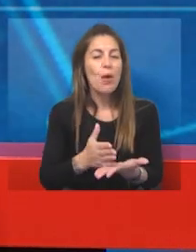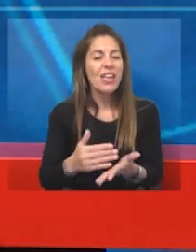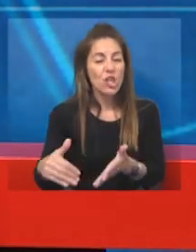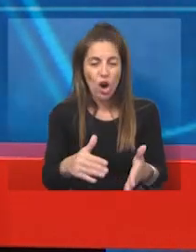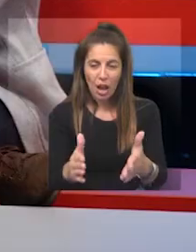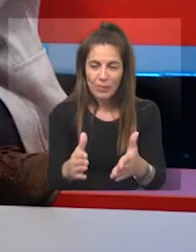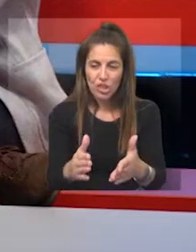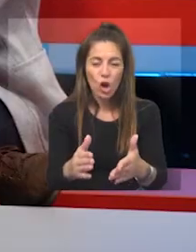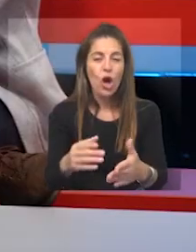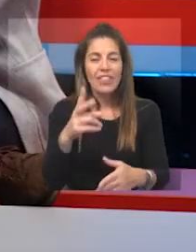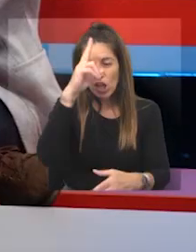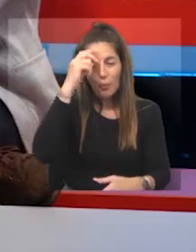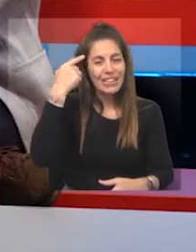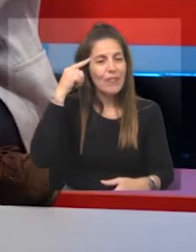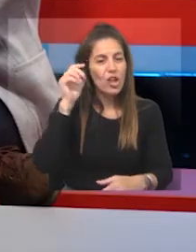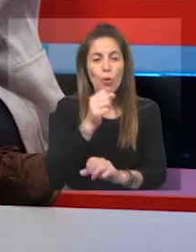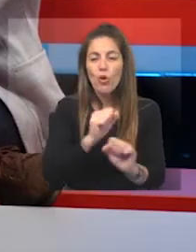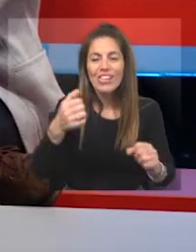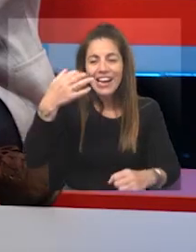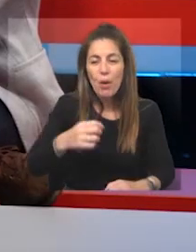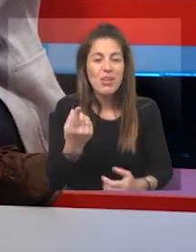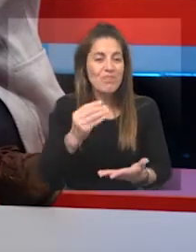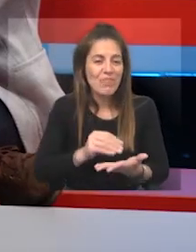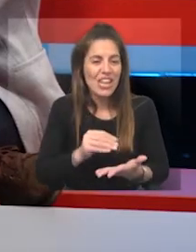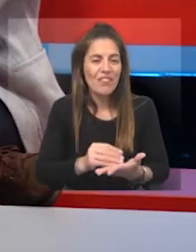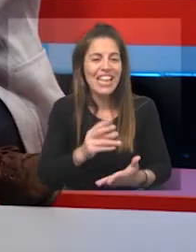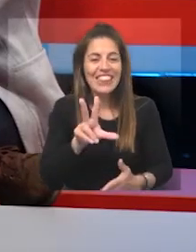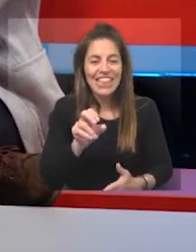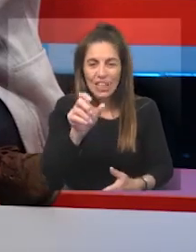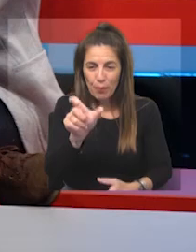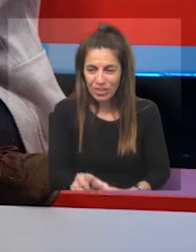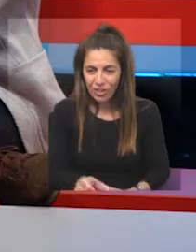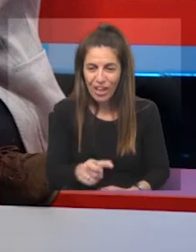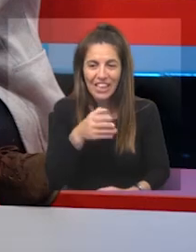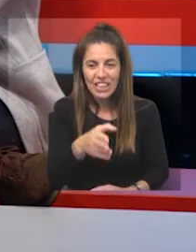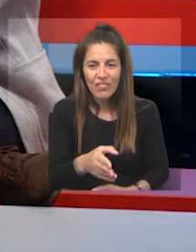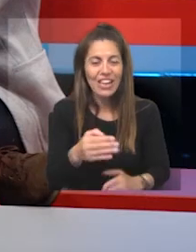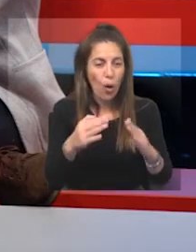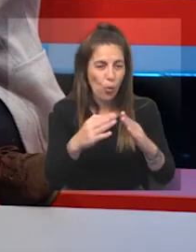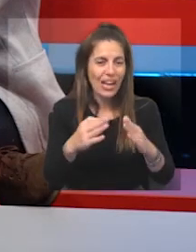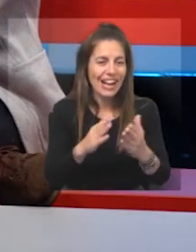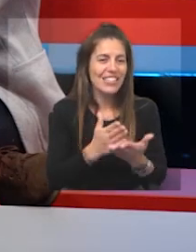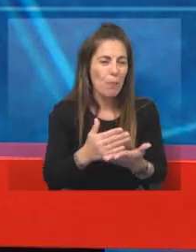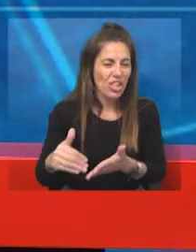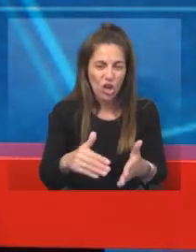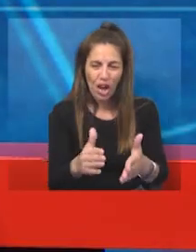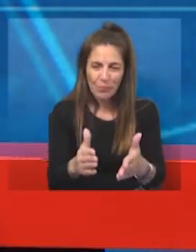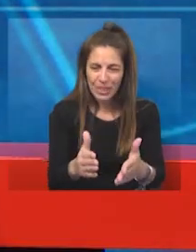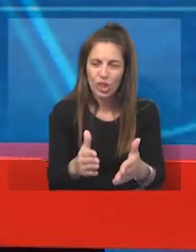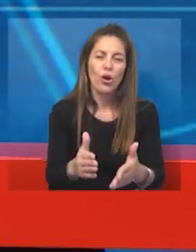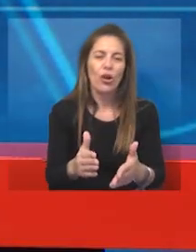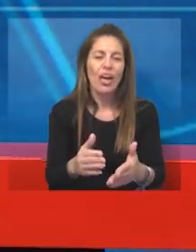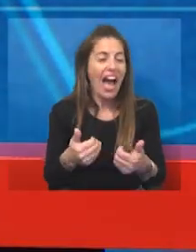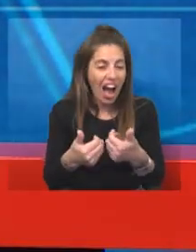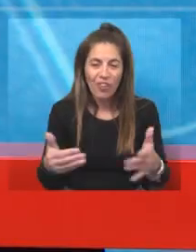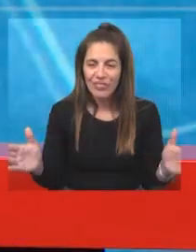y desde el vilar de Bono podían crear como como por primera vez 30 personas iban a pasar una casa a medio camino que es